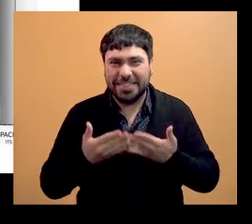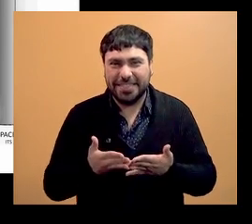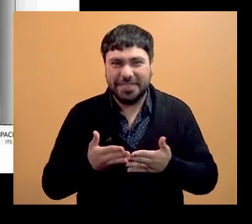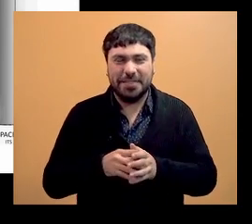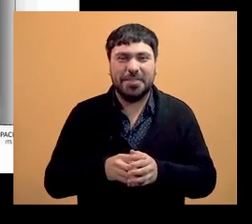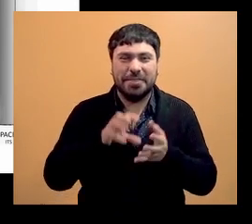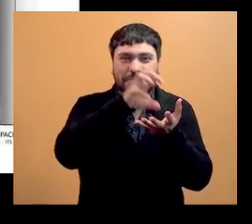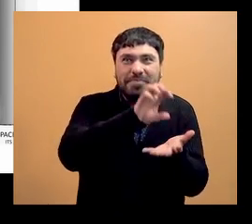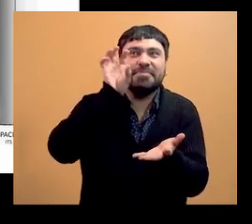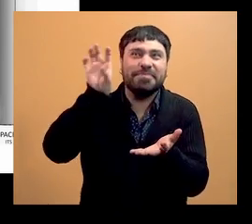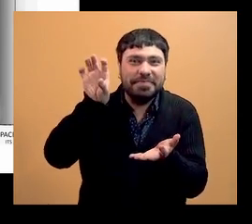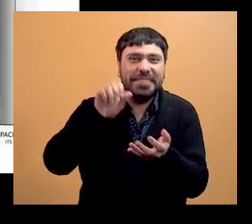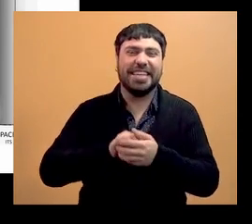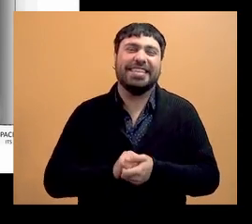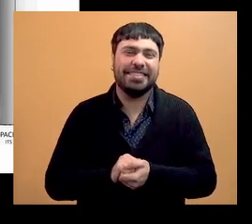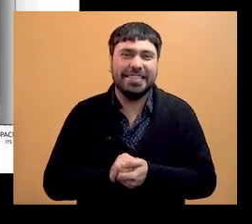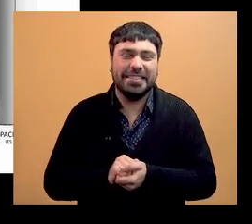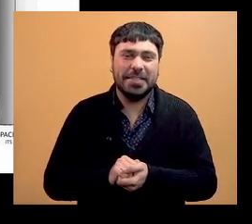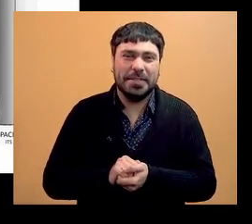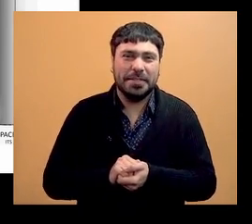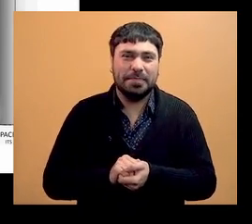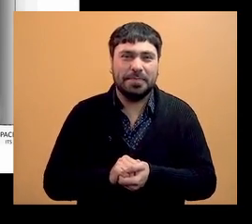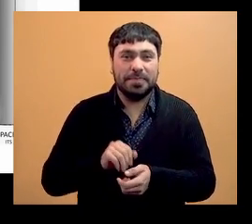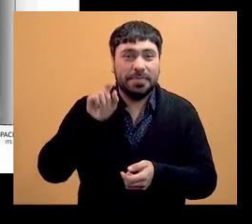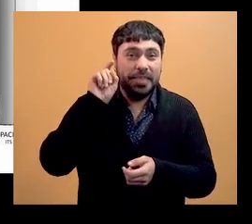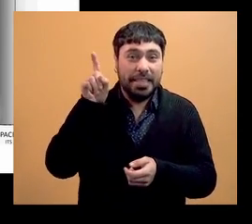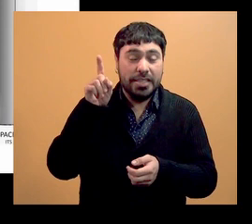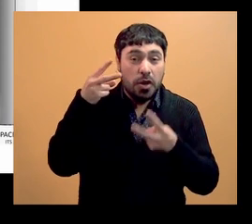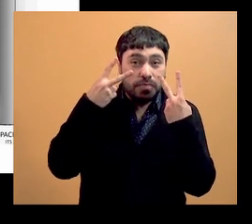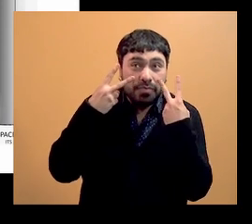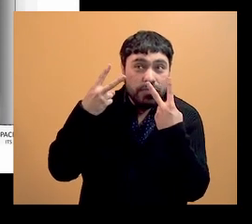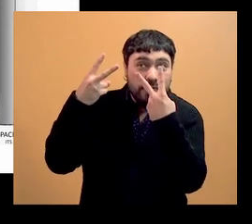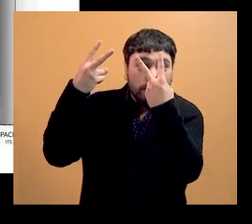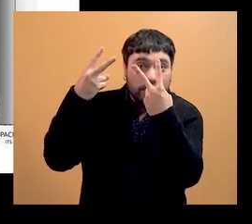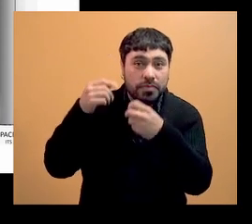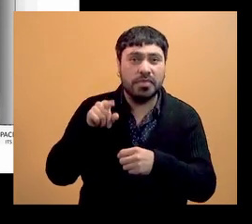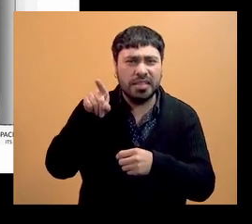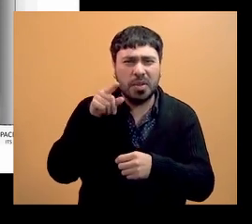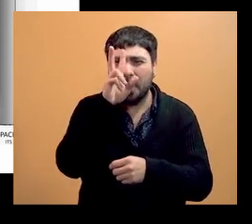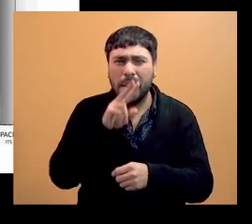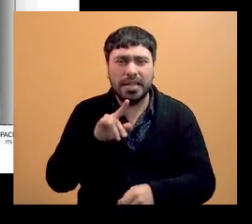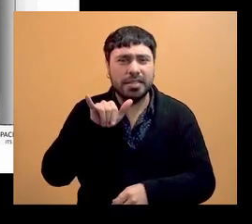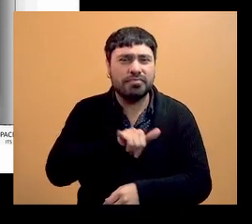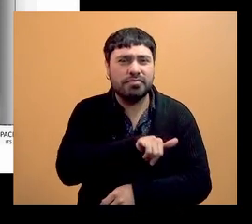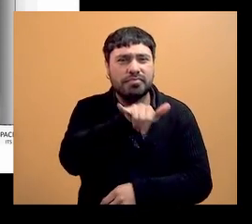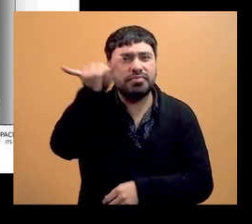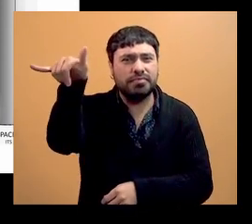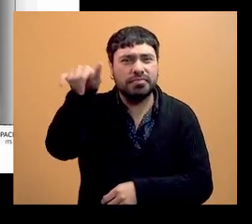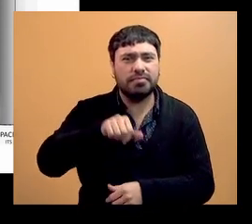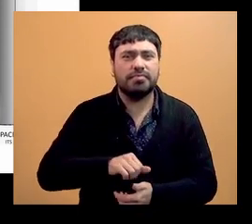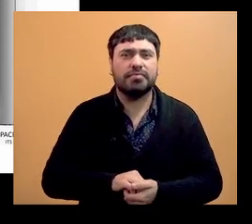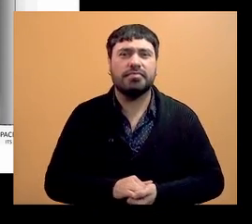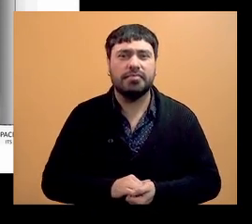gráficas comparativas de cohetes porque es una especie de vuelo suborbital que se hace con un avión que es lanzado desde un avión más grande. Este